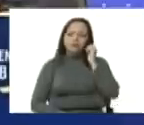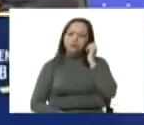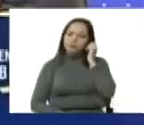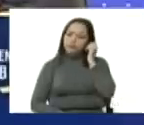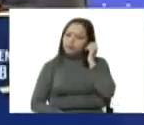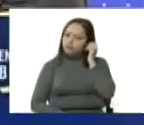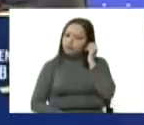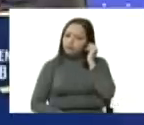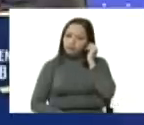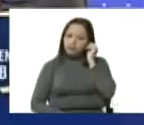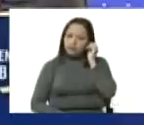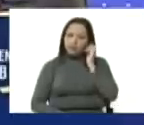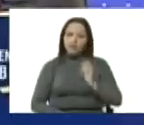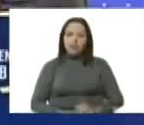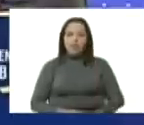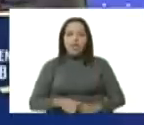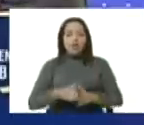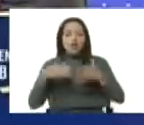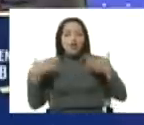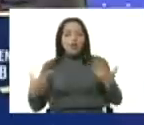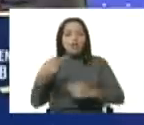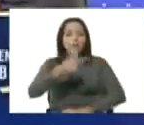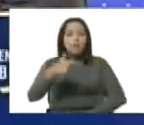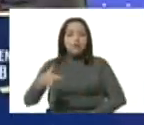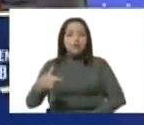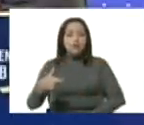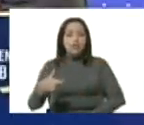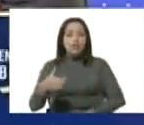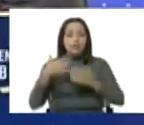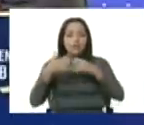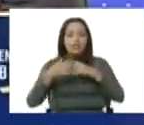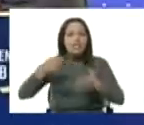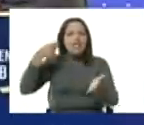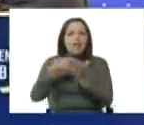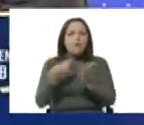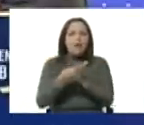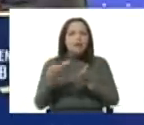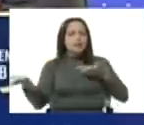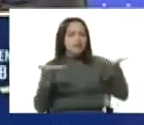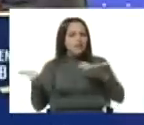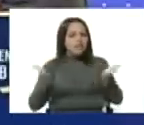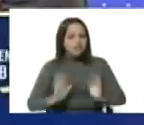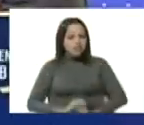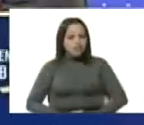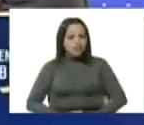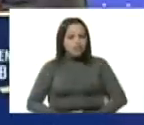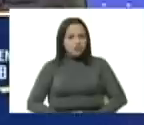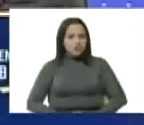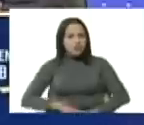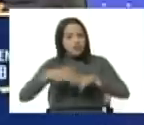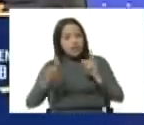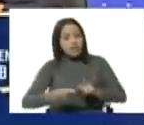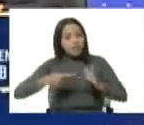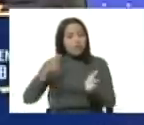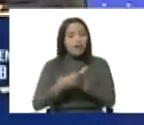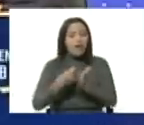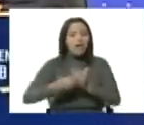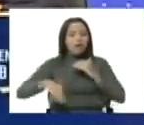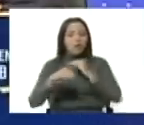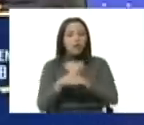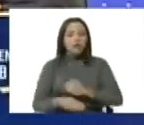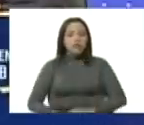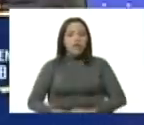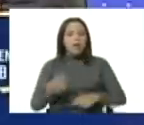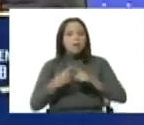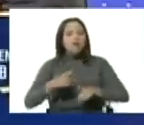Los grandes capitostes que paguen su precio de servicio, al precio que tienen que pagarlo. Pero ustedes tienen